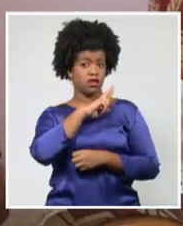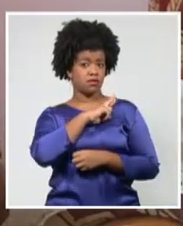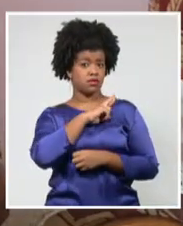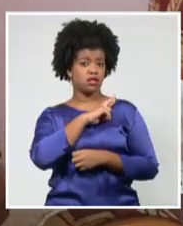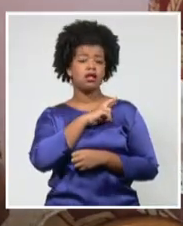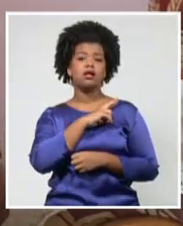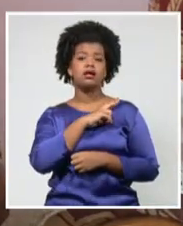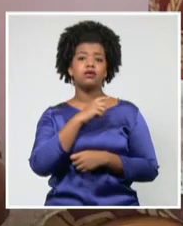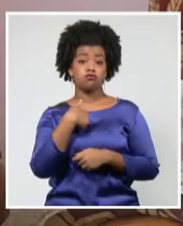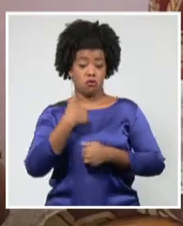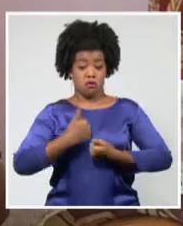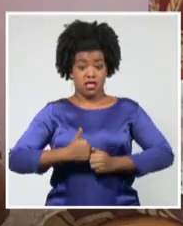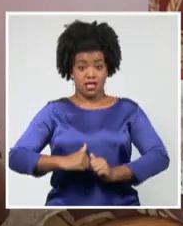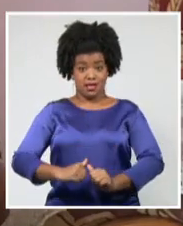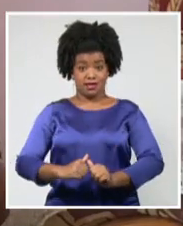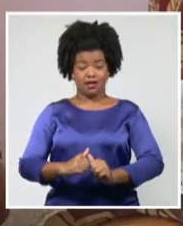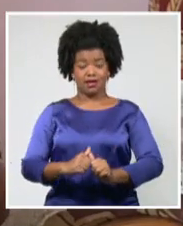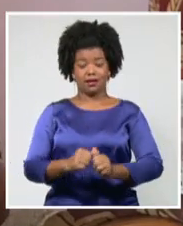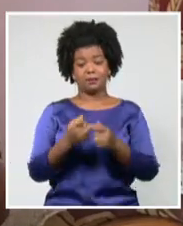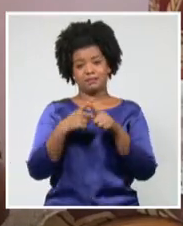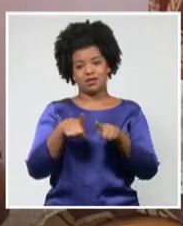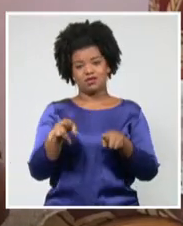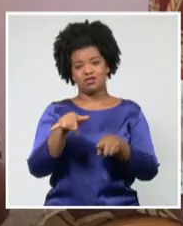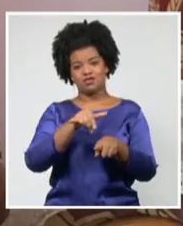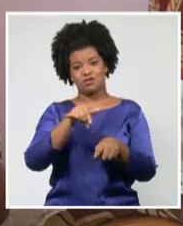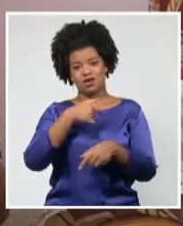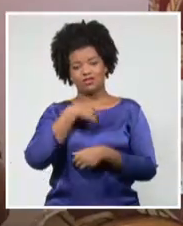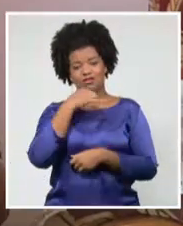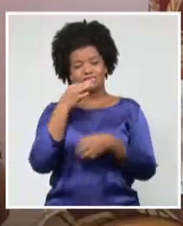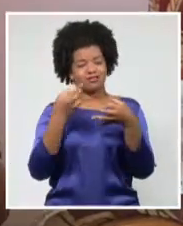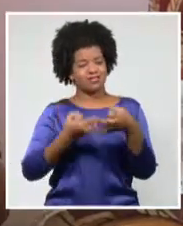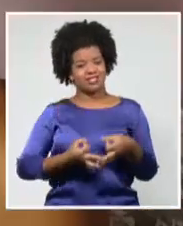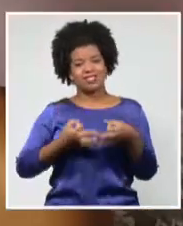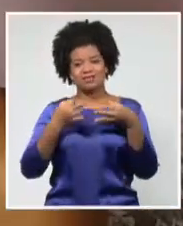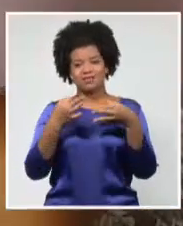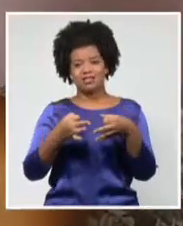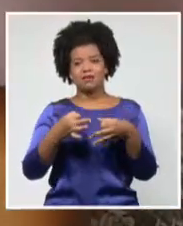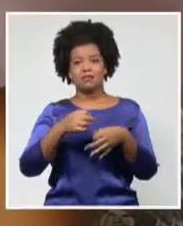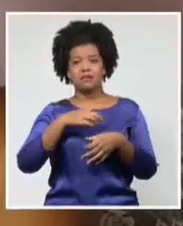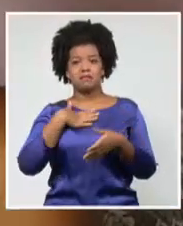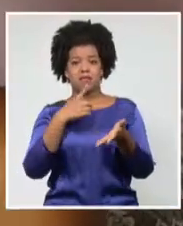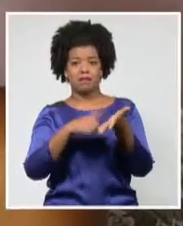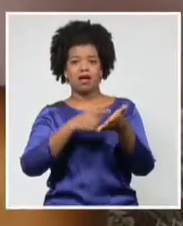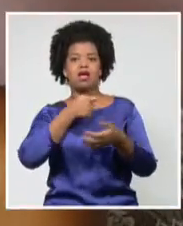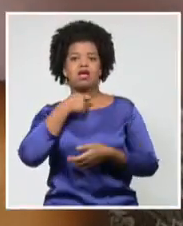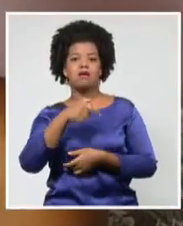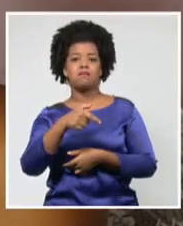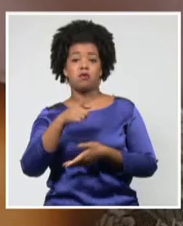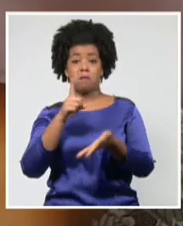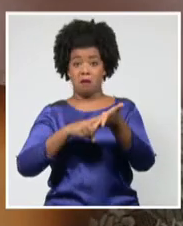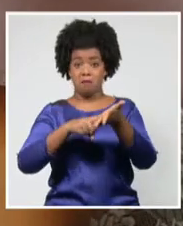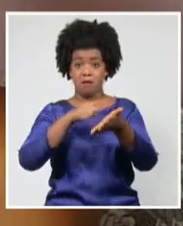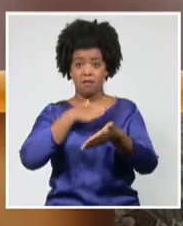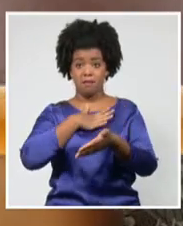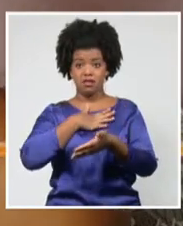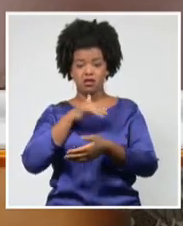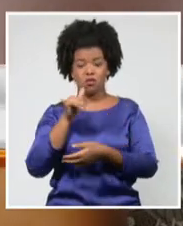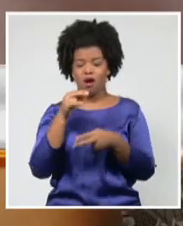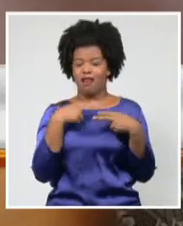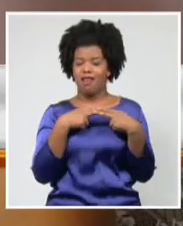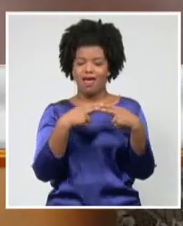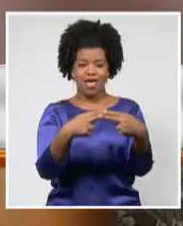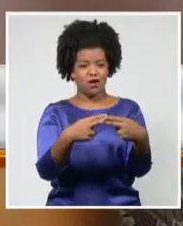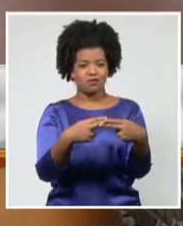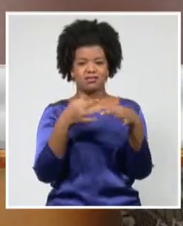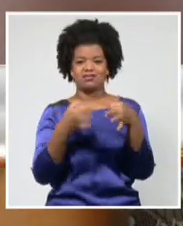su hija, sino porque siempre está dando el ejemplo. Mi papá para mí siempre ha sido mi superhéroe. Siempre ha sido